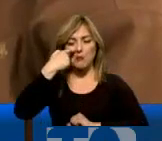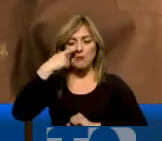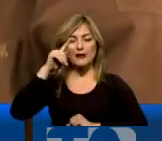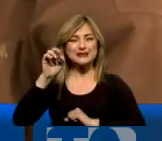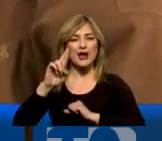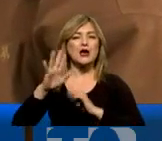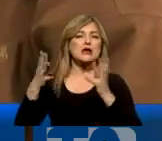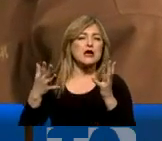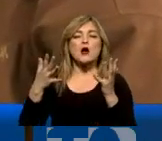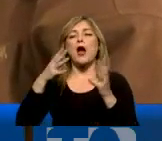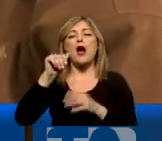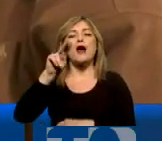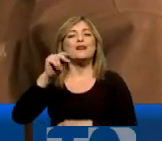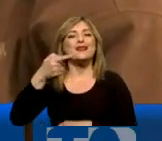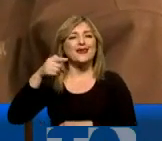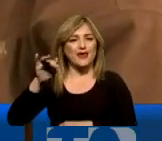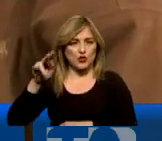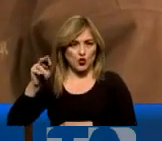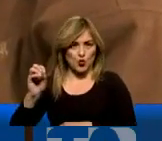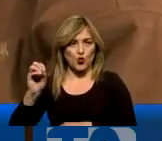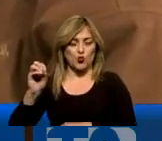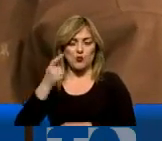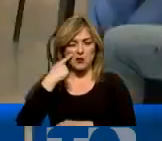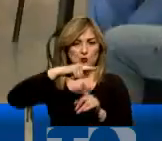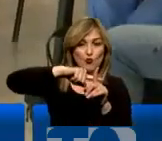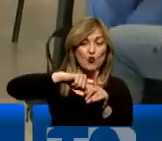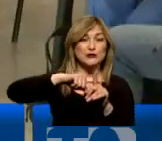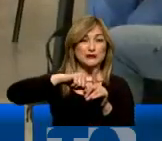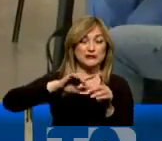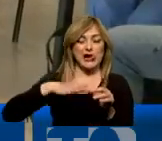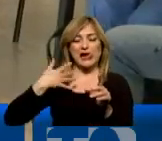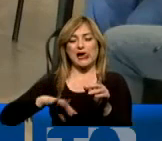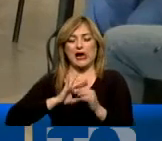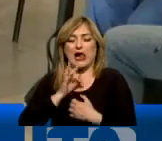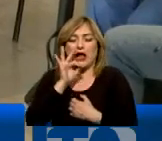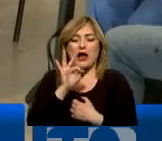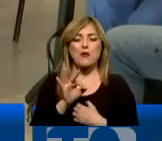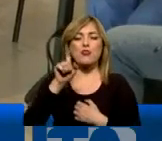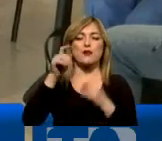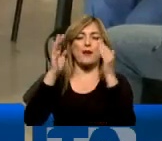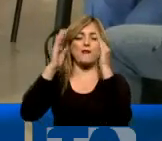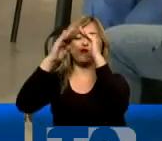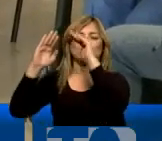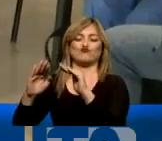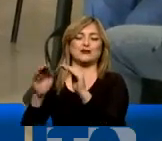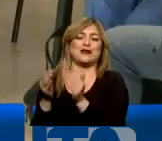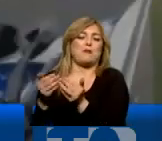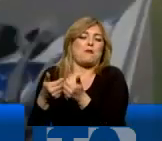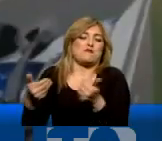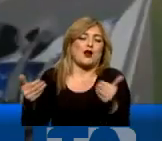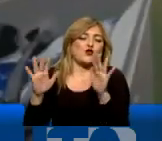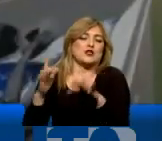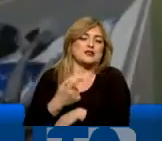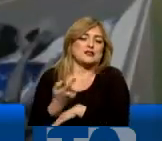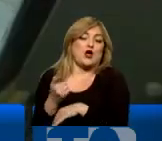antígenos. Y en el caso de que el resultado sea positivo para SARS-CoV-2, la persona deberá cumplir aislamiento obligatorio por 10 días.